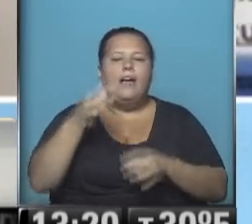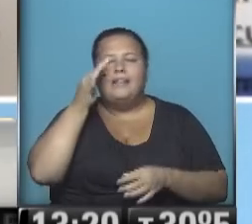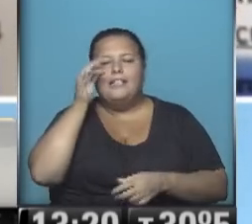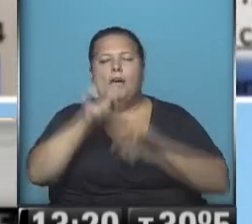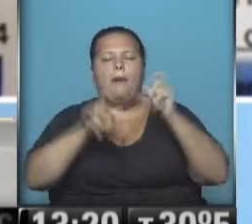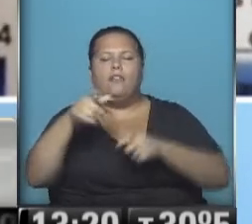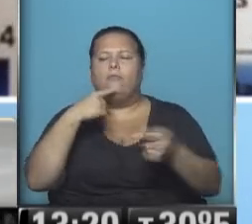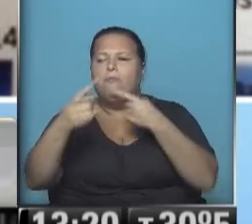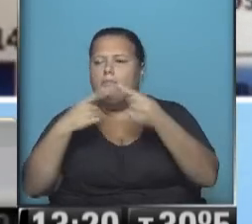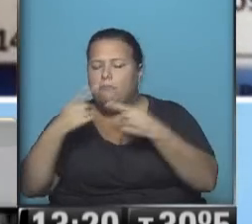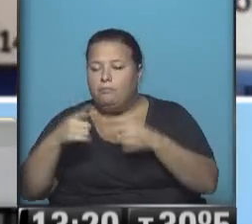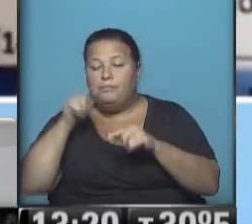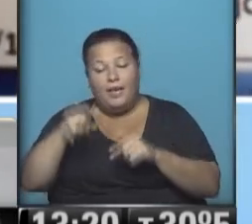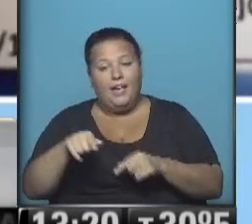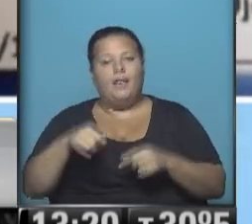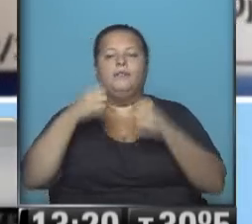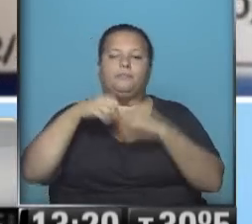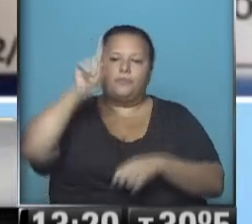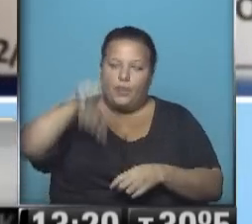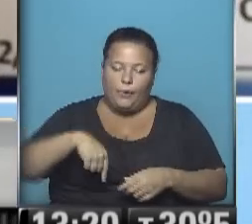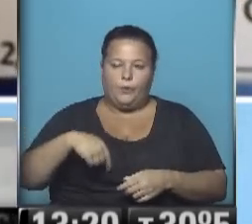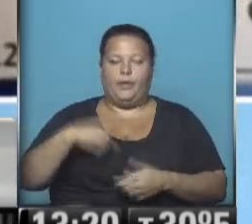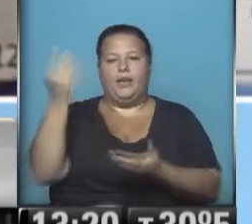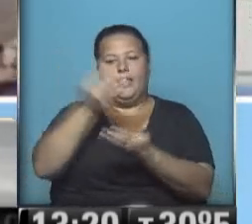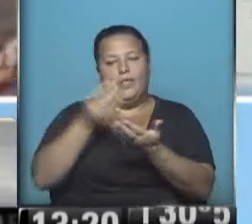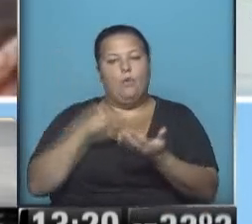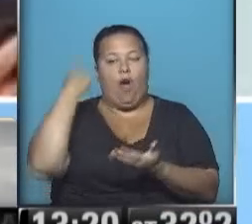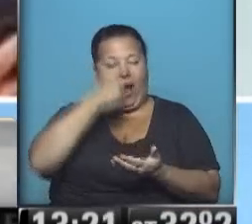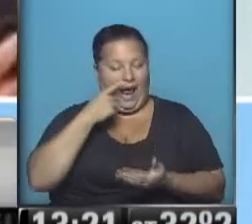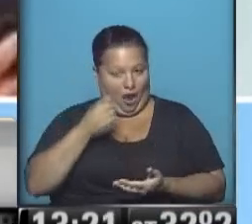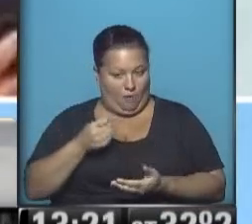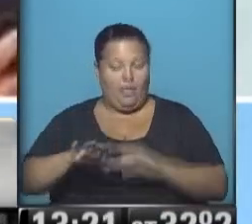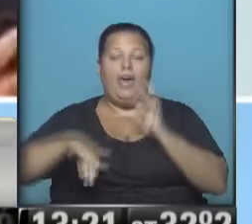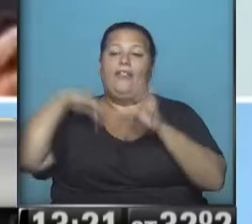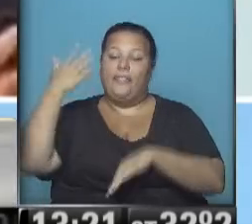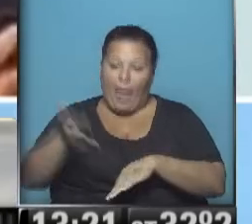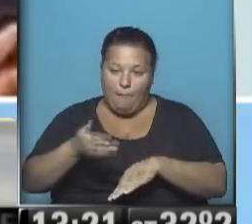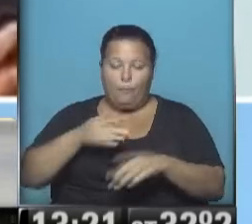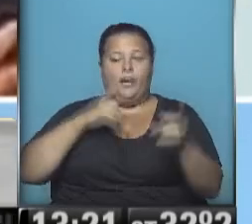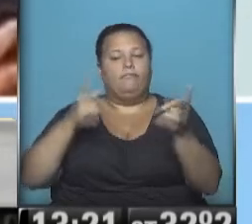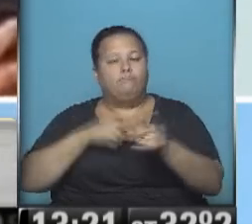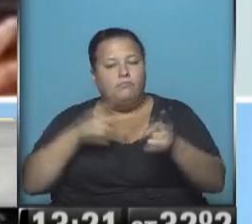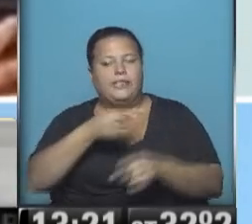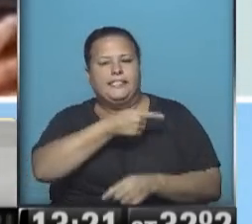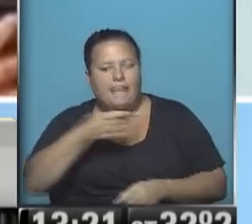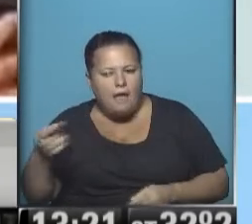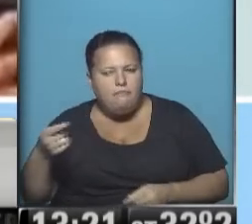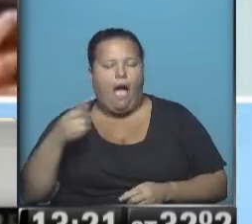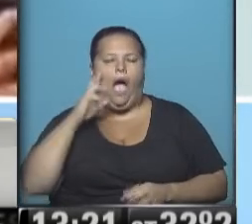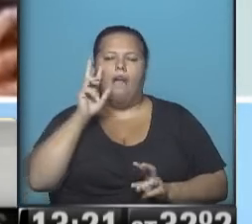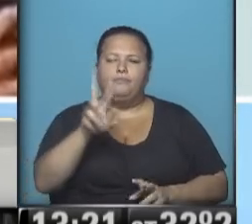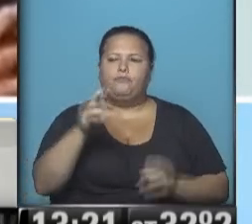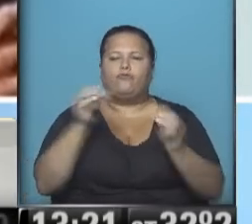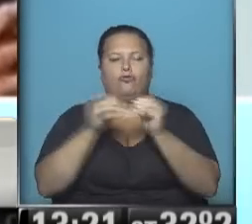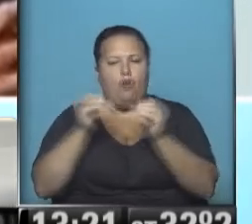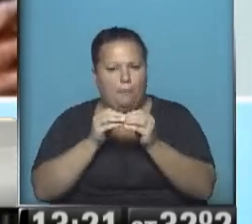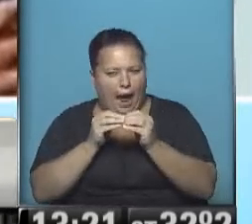muchísima gente y a partir de esto hicieron este identi kit después lo fuimos siguiendo toda esta semana apareció un compañero